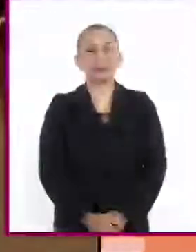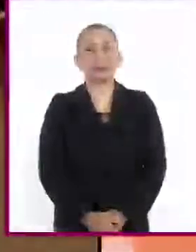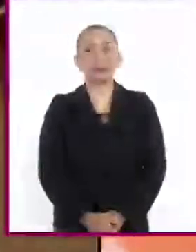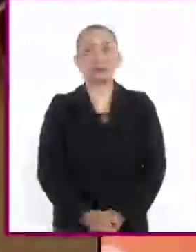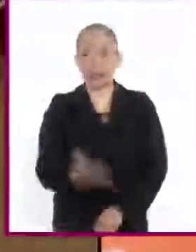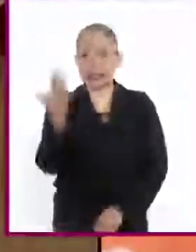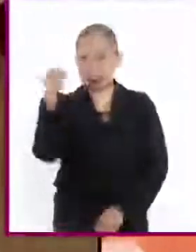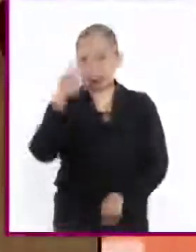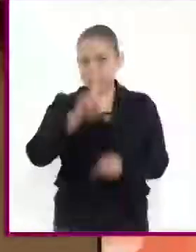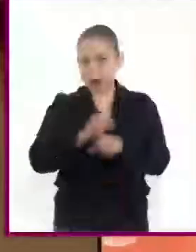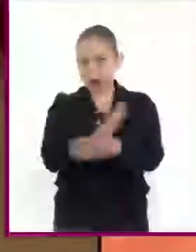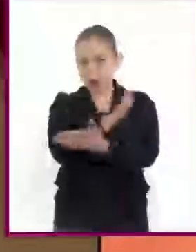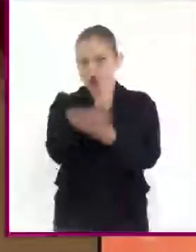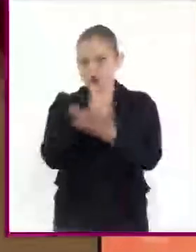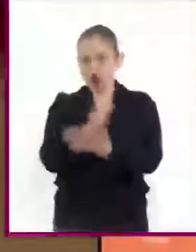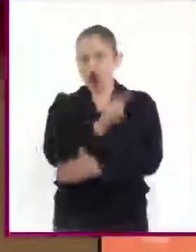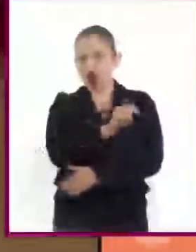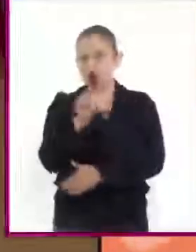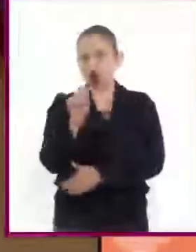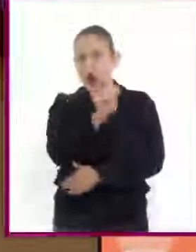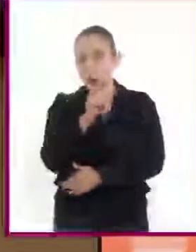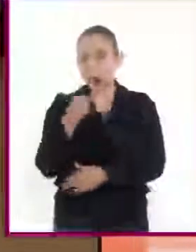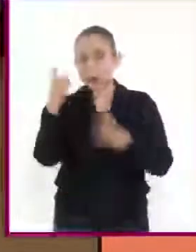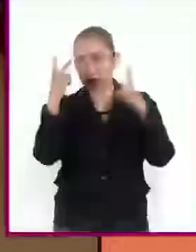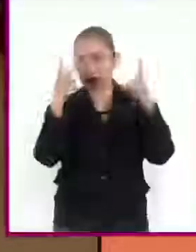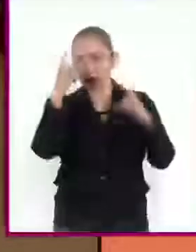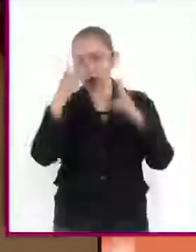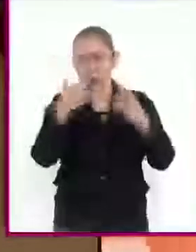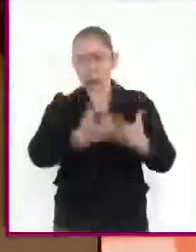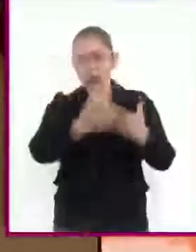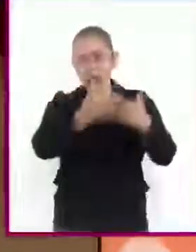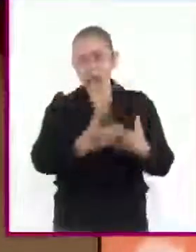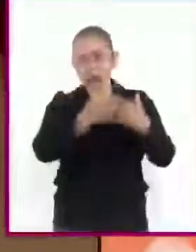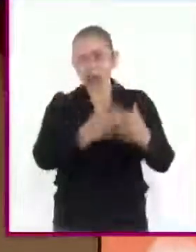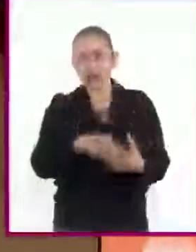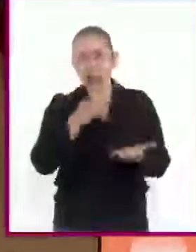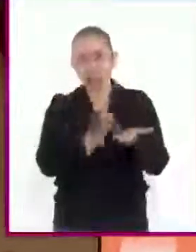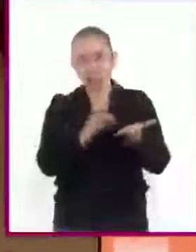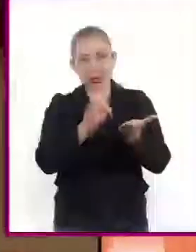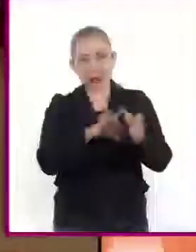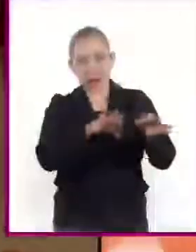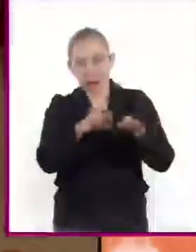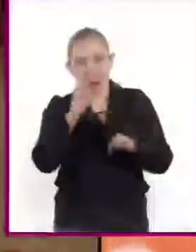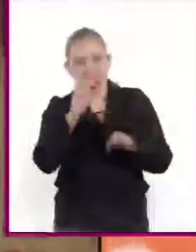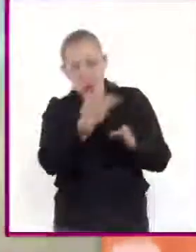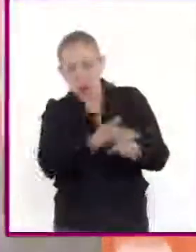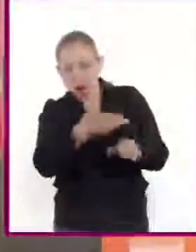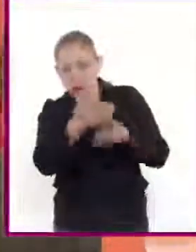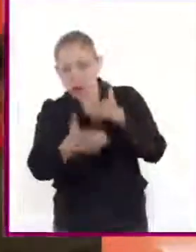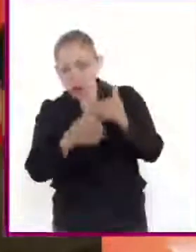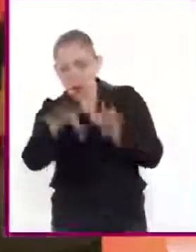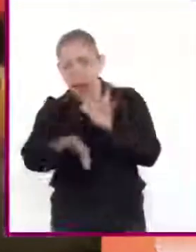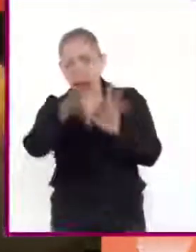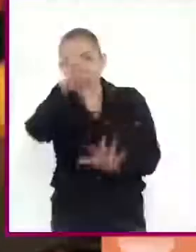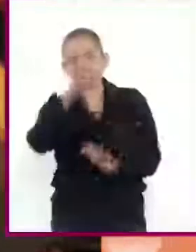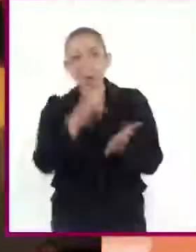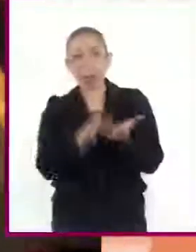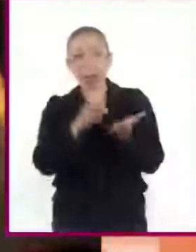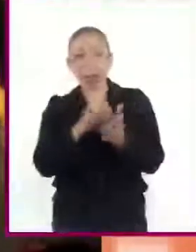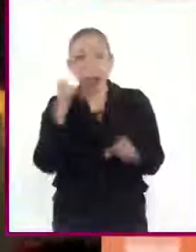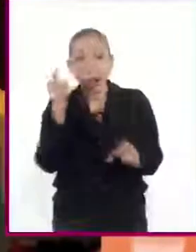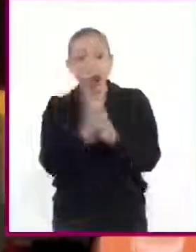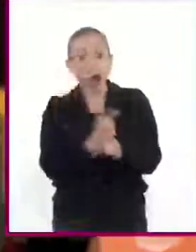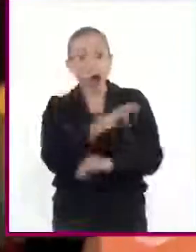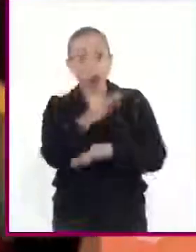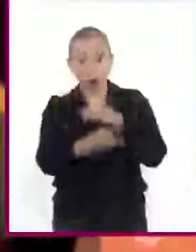Hace unos días estuve en Torreón, visité una siderúrgica y conocí algunos procesos para obtener metales. Descubrí que